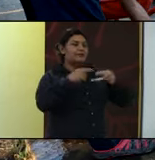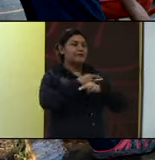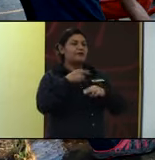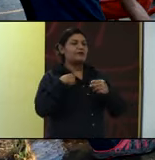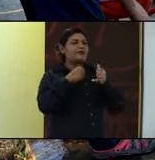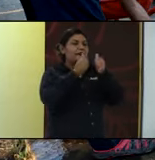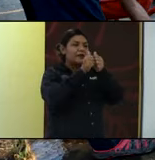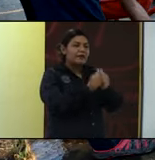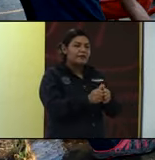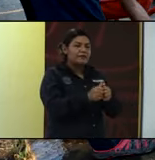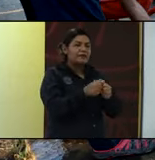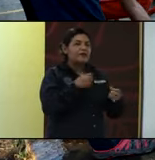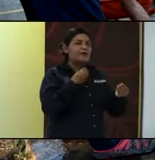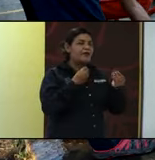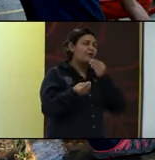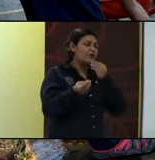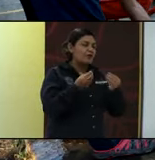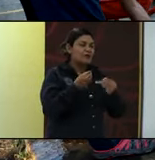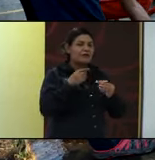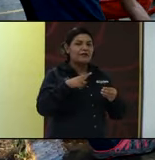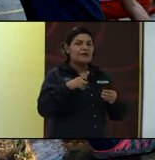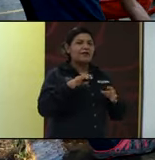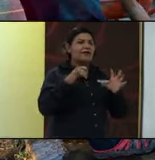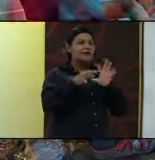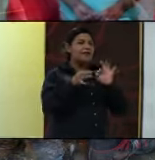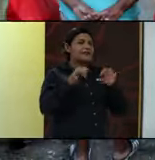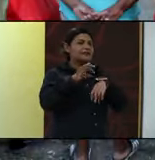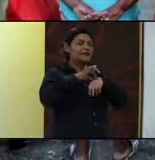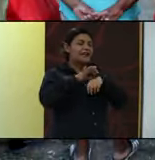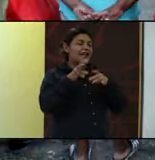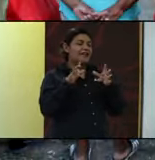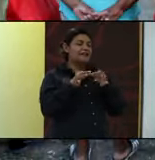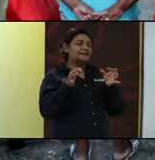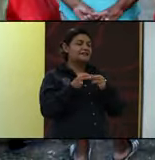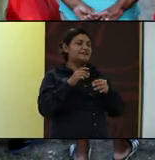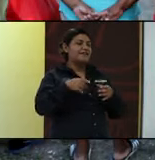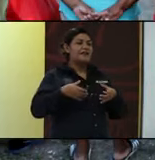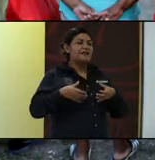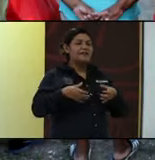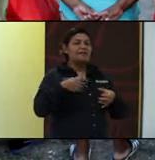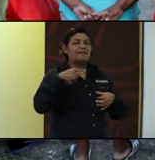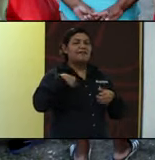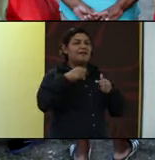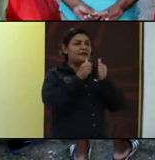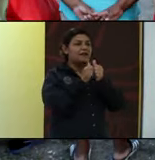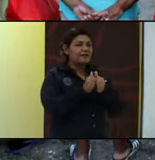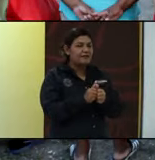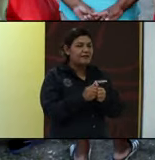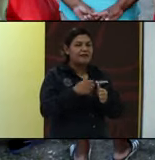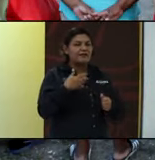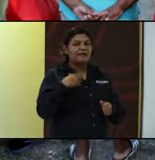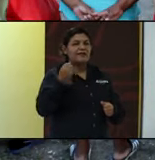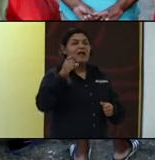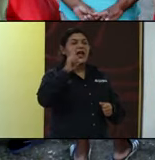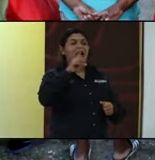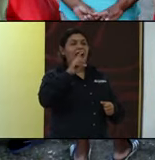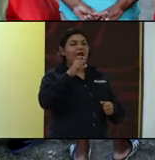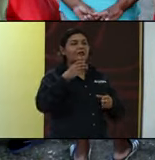con ellos, comimos ahí en unas carnitas que están a la orilla de la carretera. Me quedé, anduve repartiendo pipas de